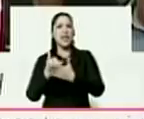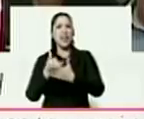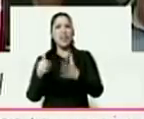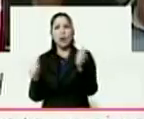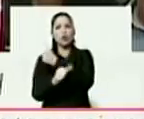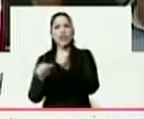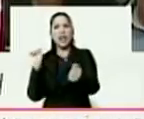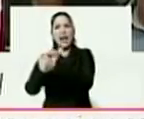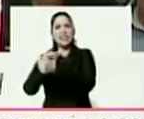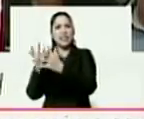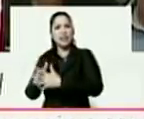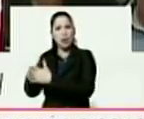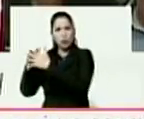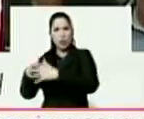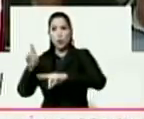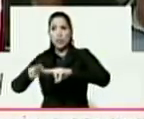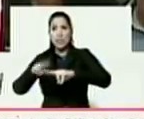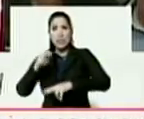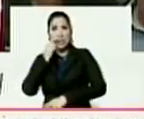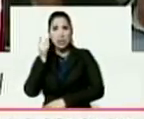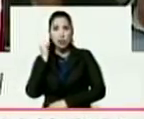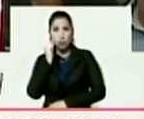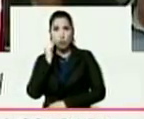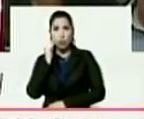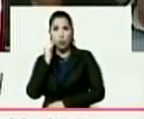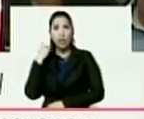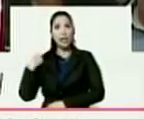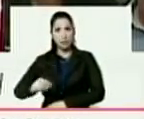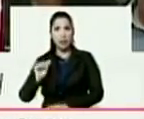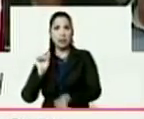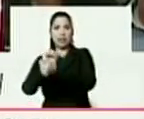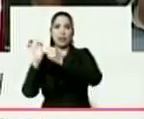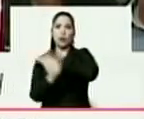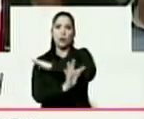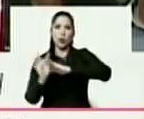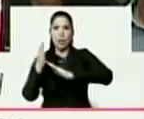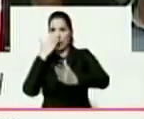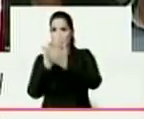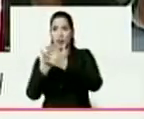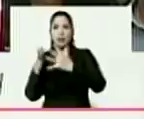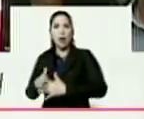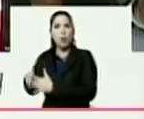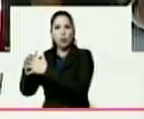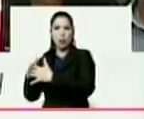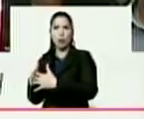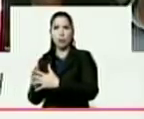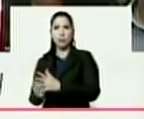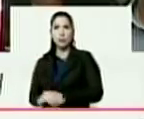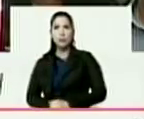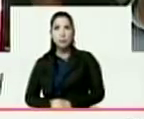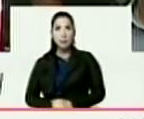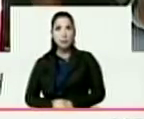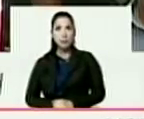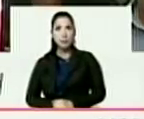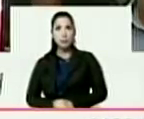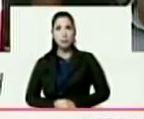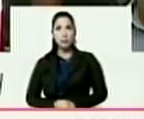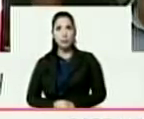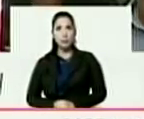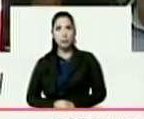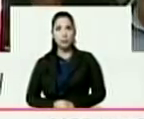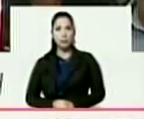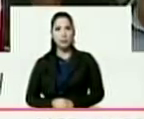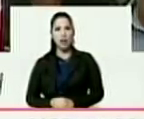a los niños y las niñas que tienen retenidos en la frontera para que vean el objetivo es venezuela